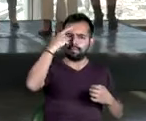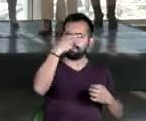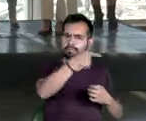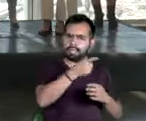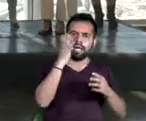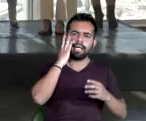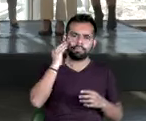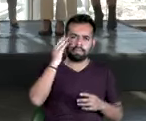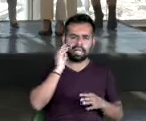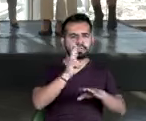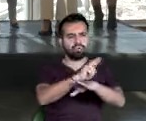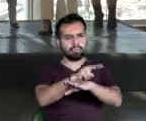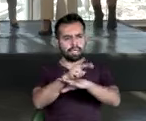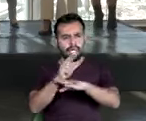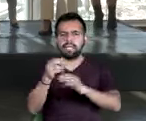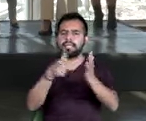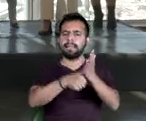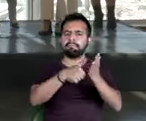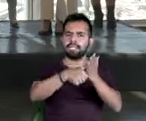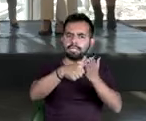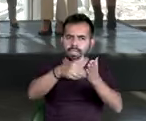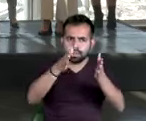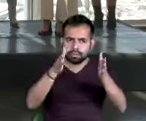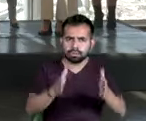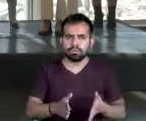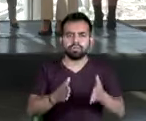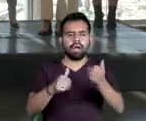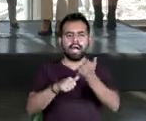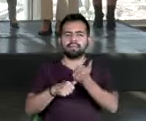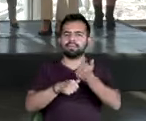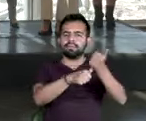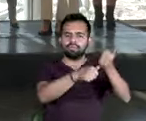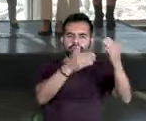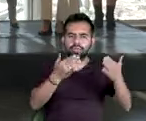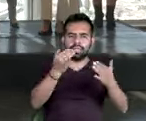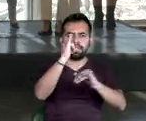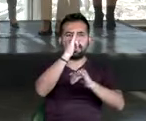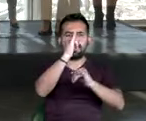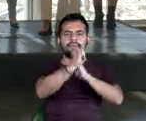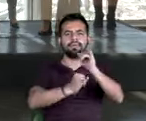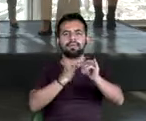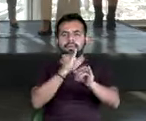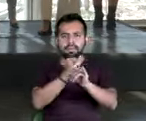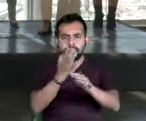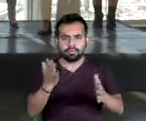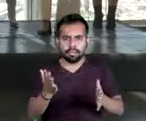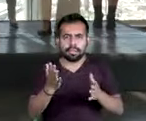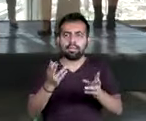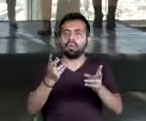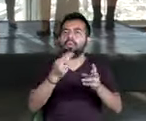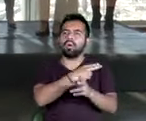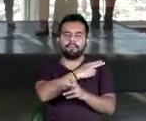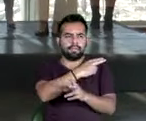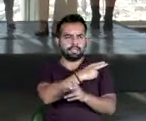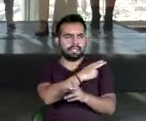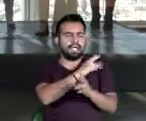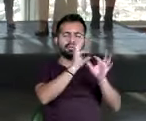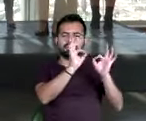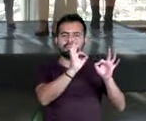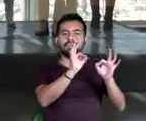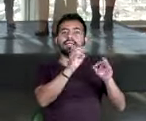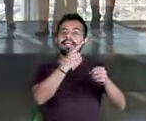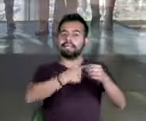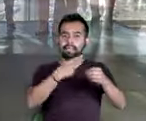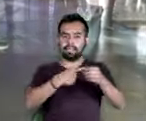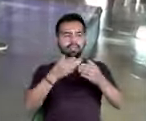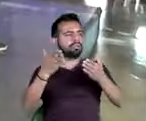del Banco Central, como ministros o viceministros, como asesores internacionales, como docentes en las universidades más prestigiosas, y Quito no